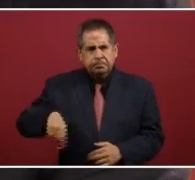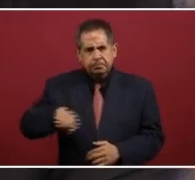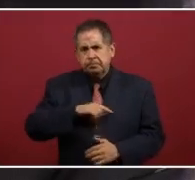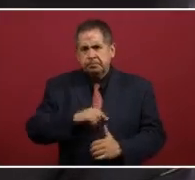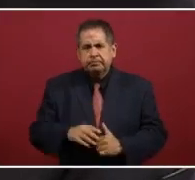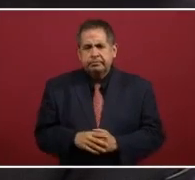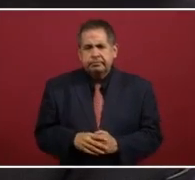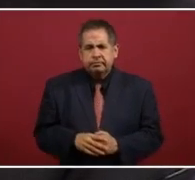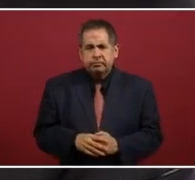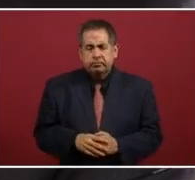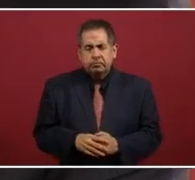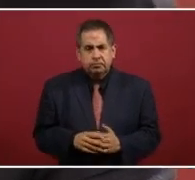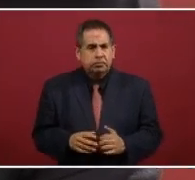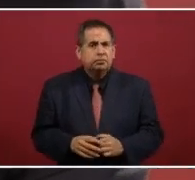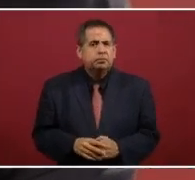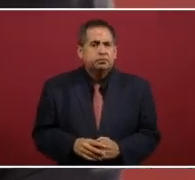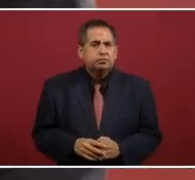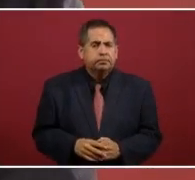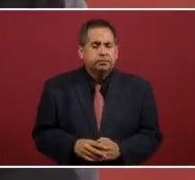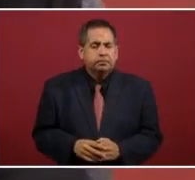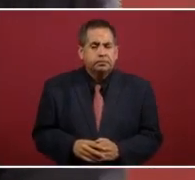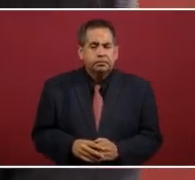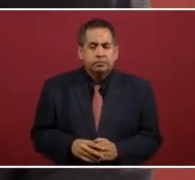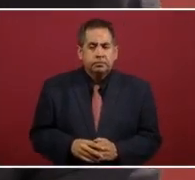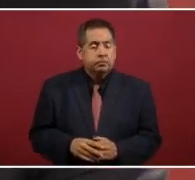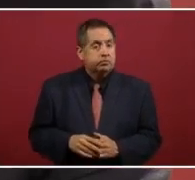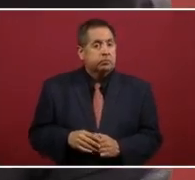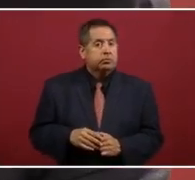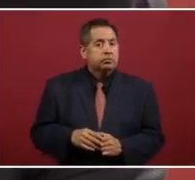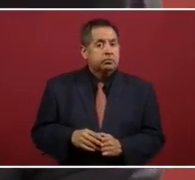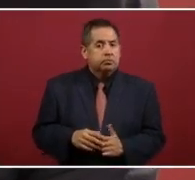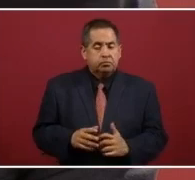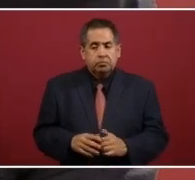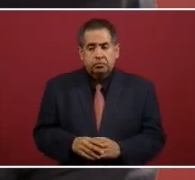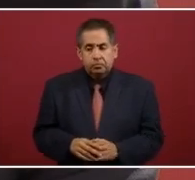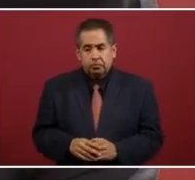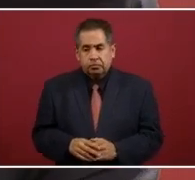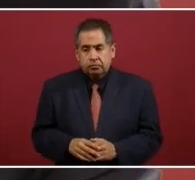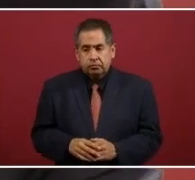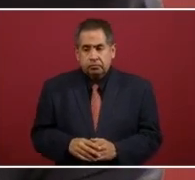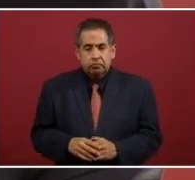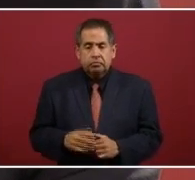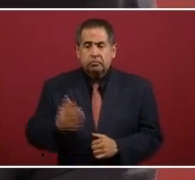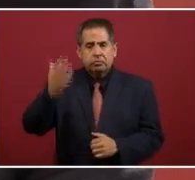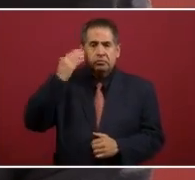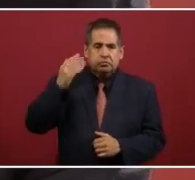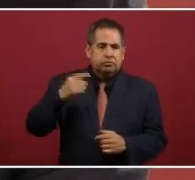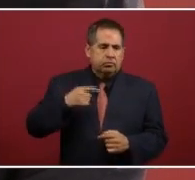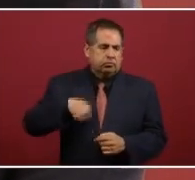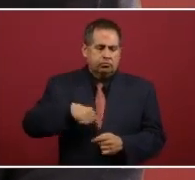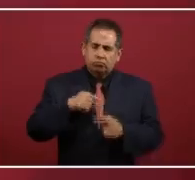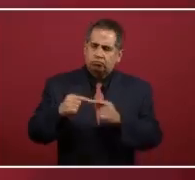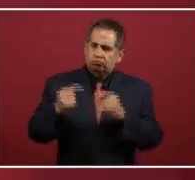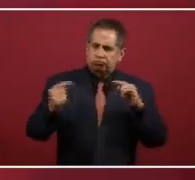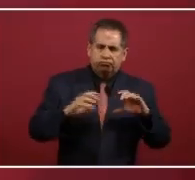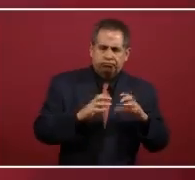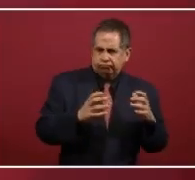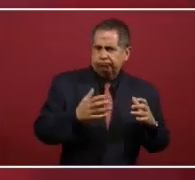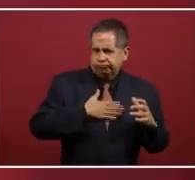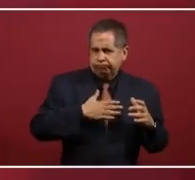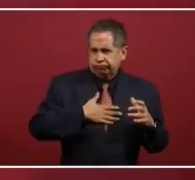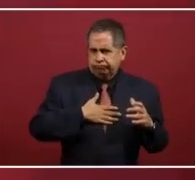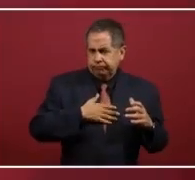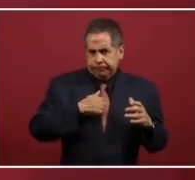no solo cuando hemos estado en la oposición, sino